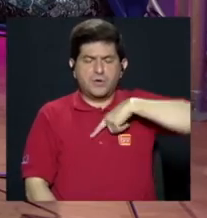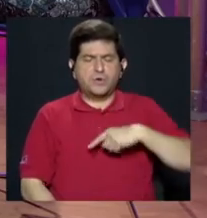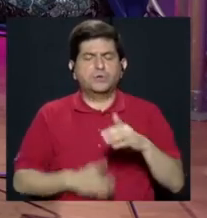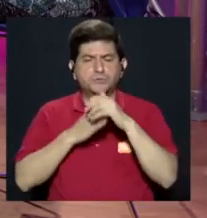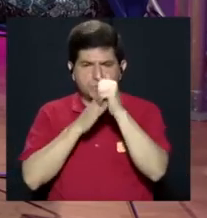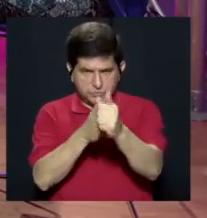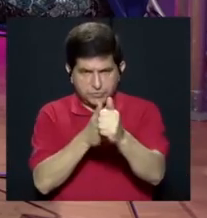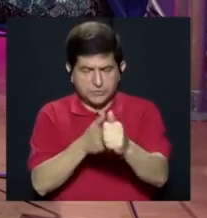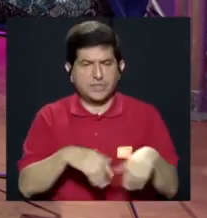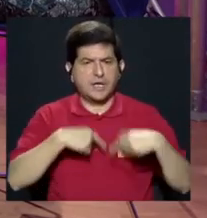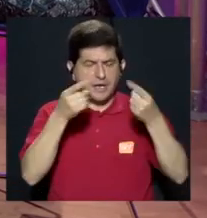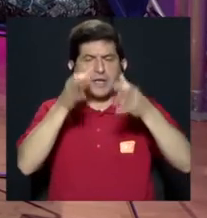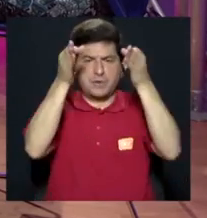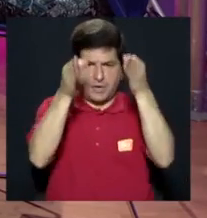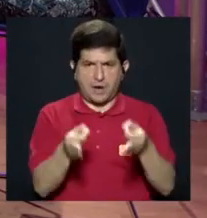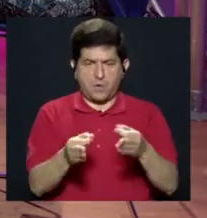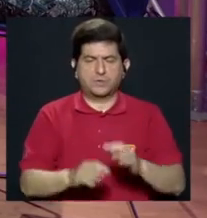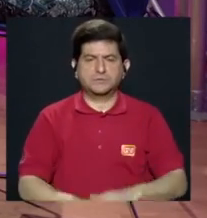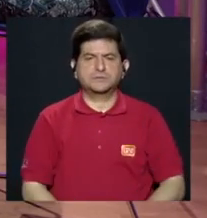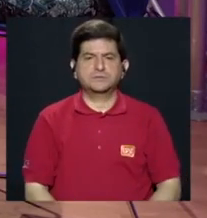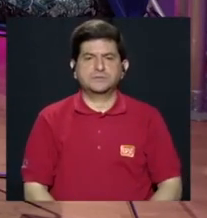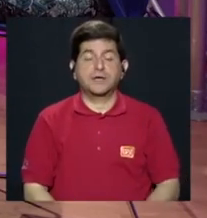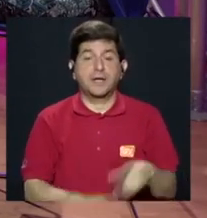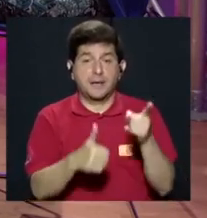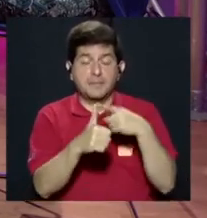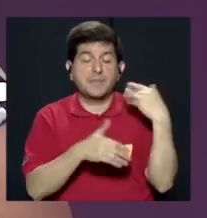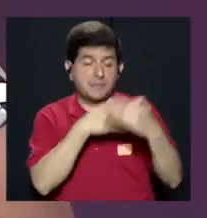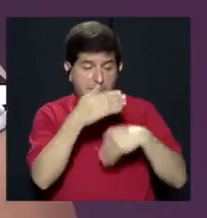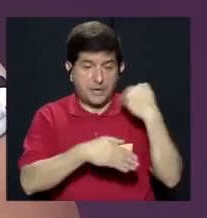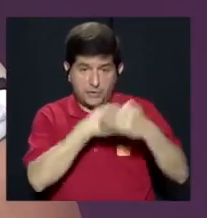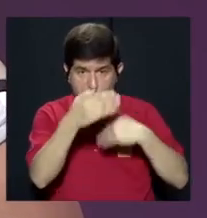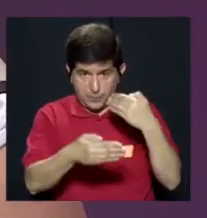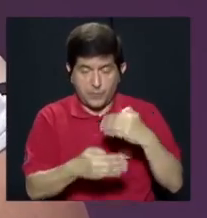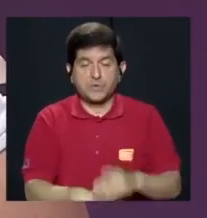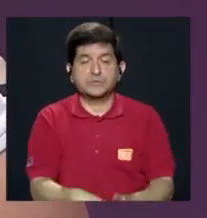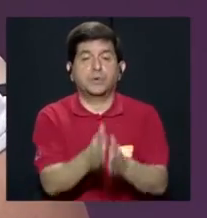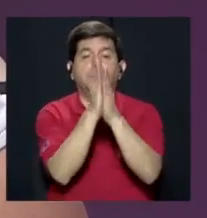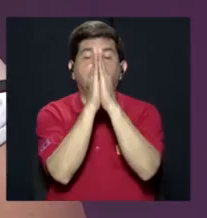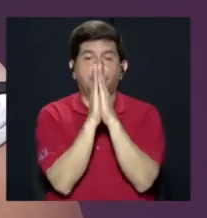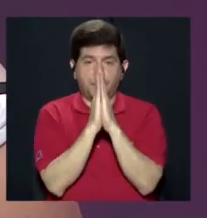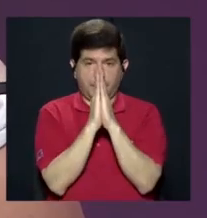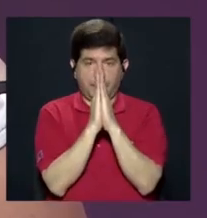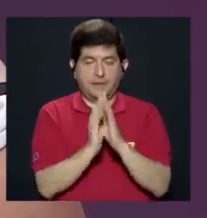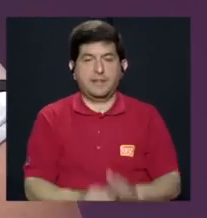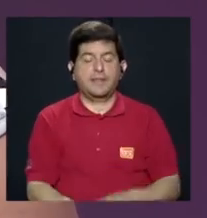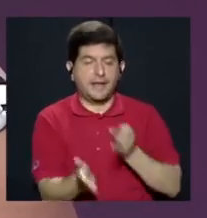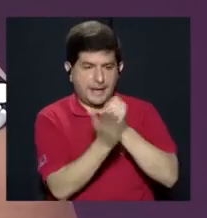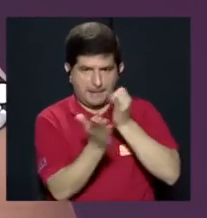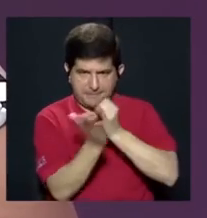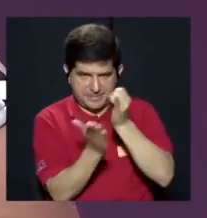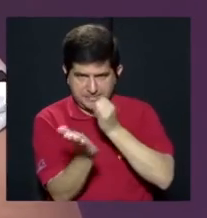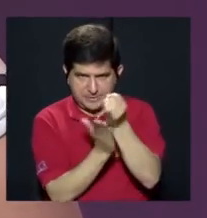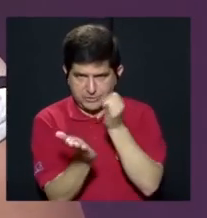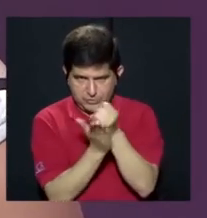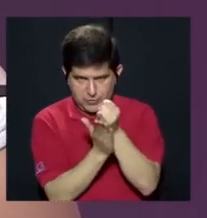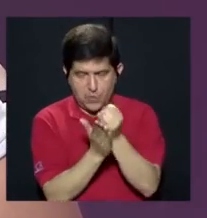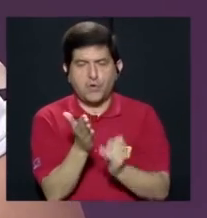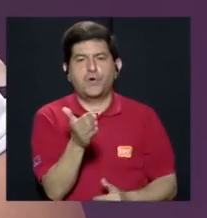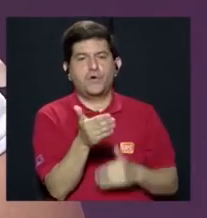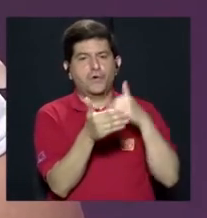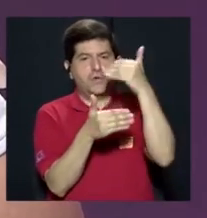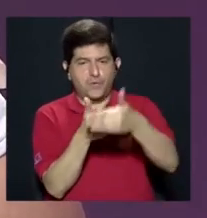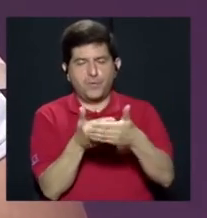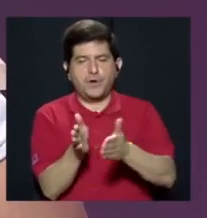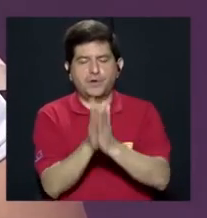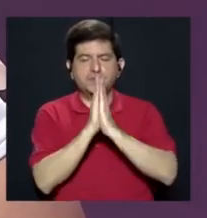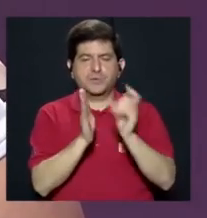guiamos en que vayan a la corte. Primero es un proceso, primero piden, ellos se investigan y luego podemos